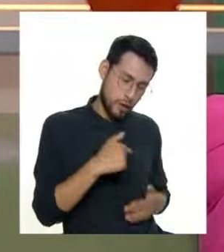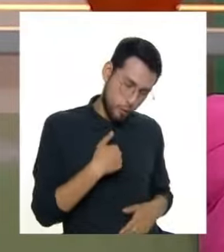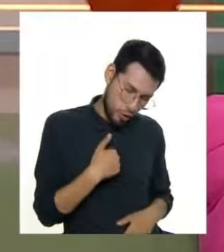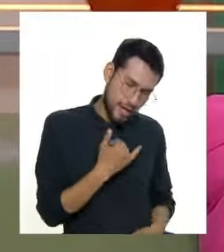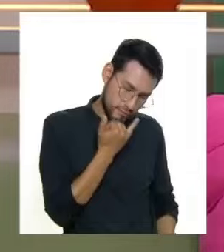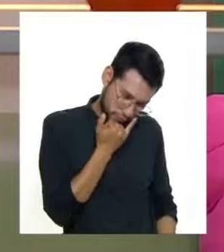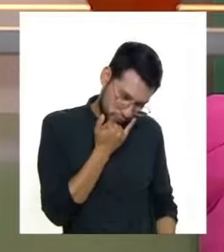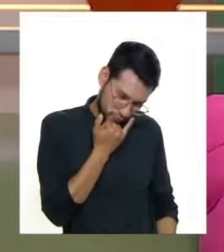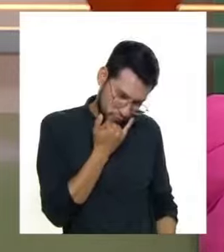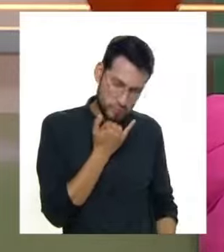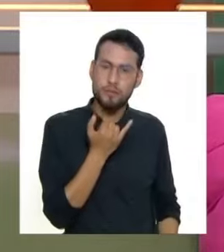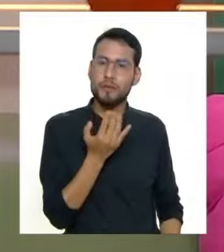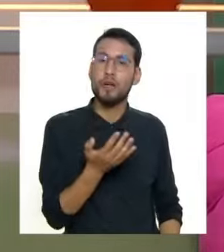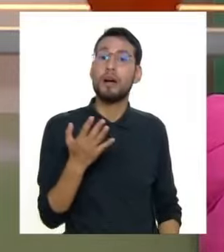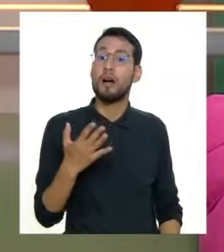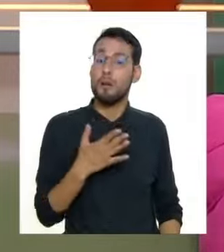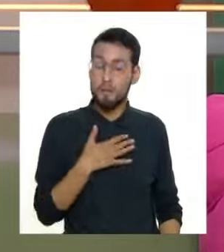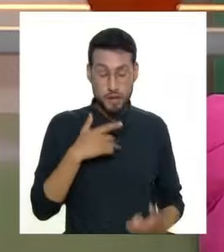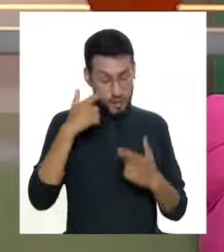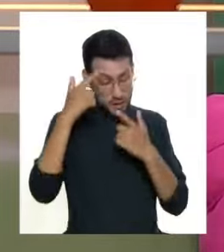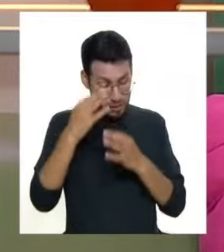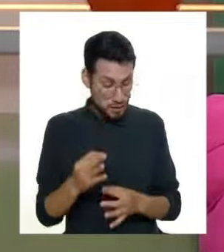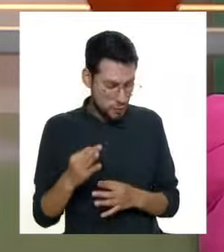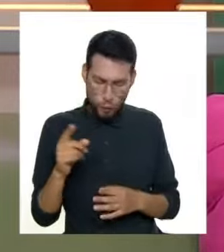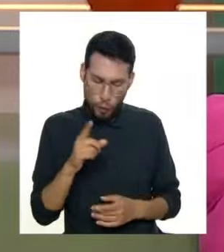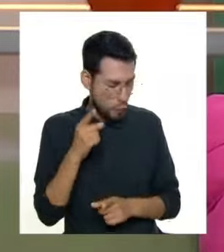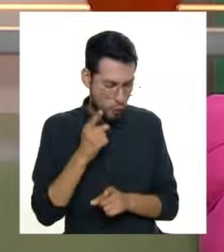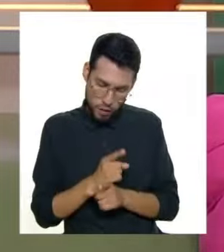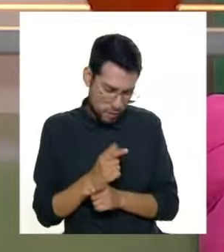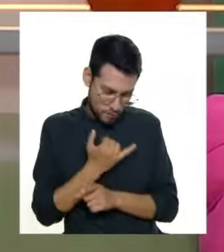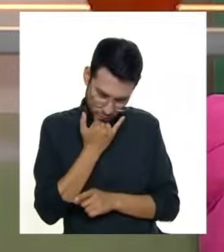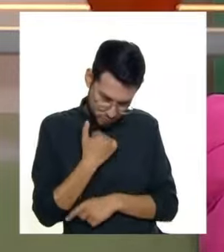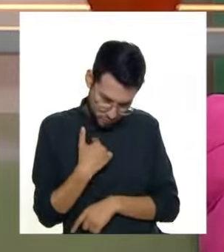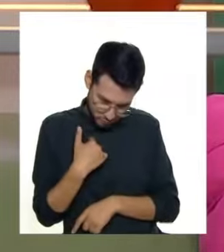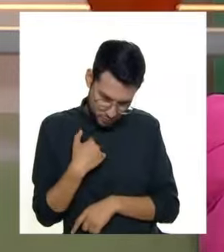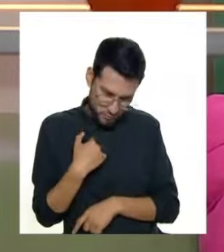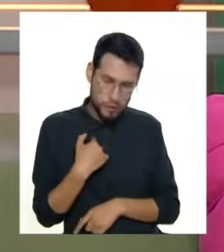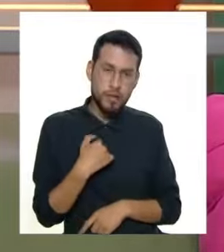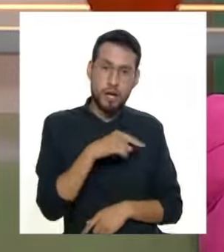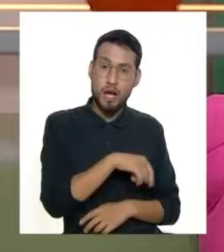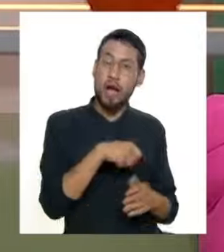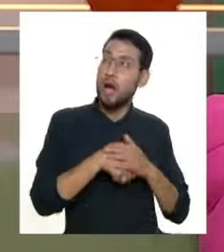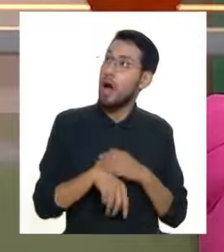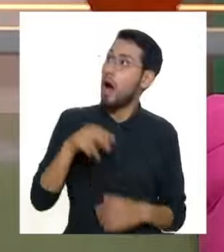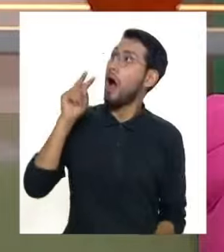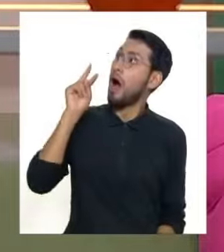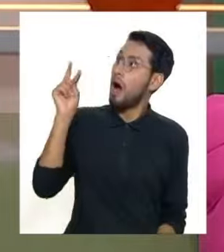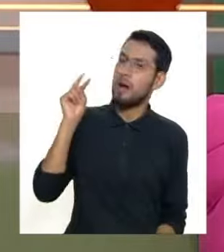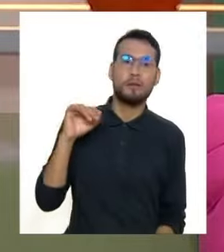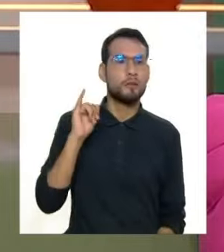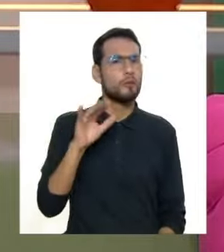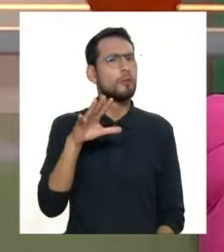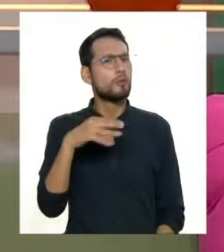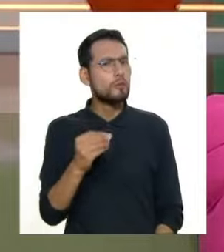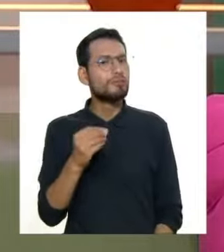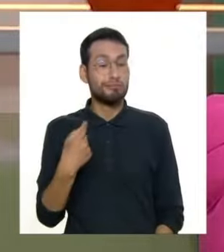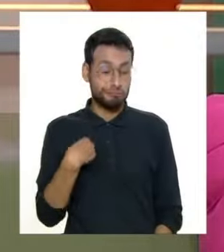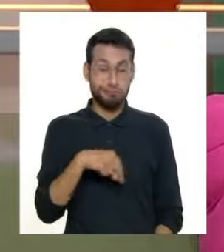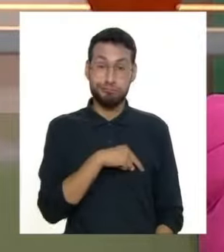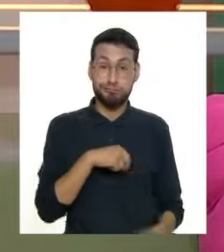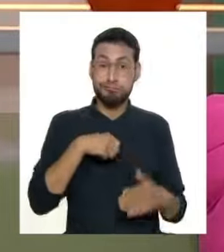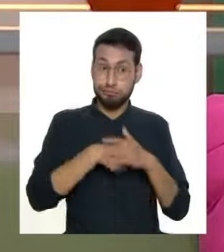equivoqué. Esta decisión que tomé no fue la correcta, ¿no? Entonces también se van a dar cuenta, porque a veces nosotros